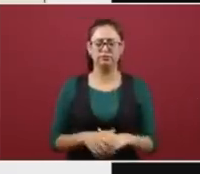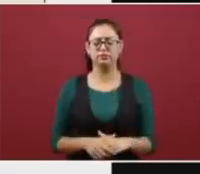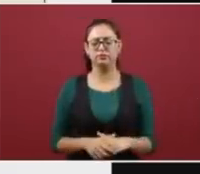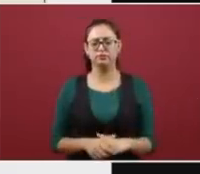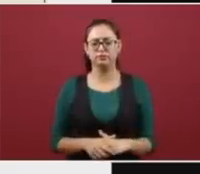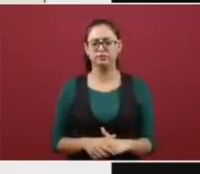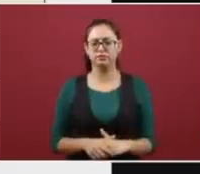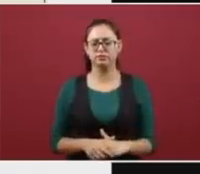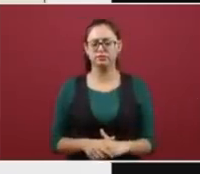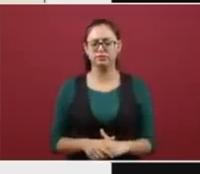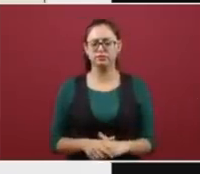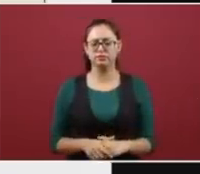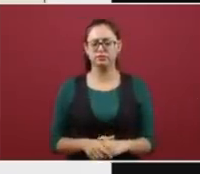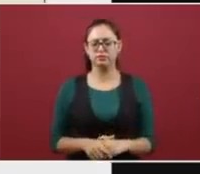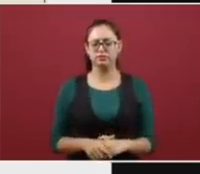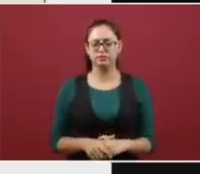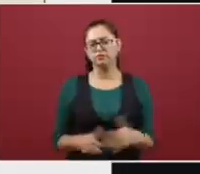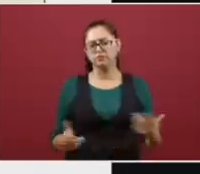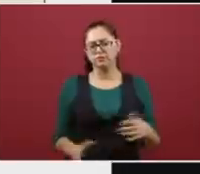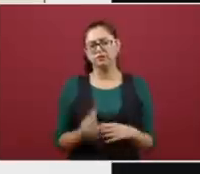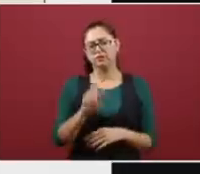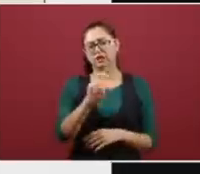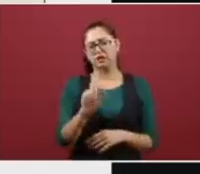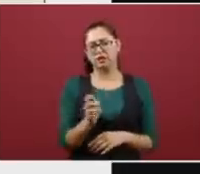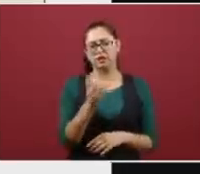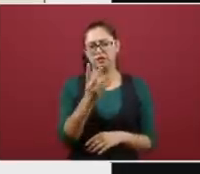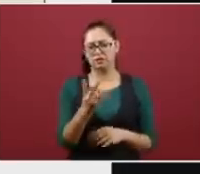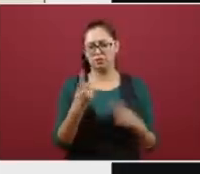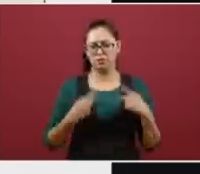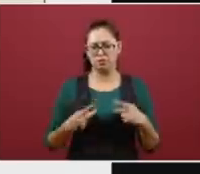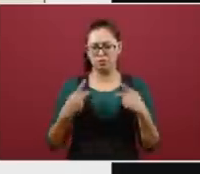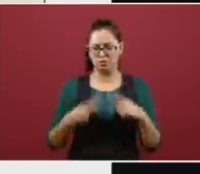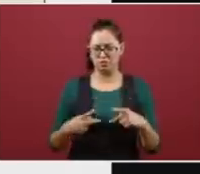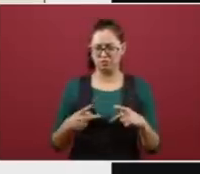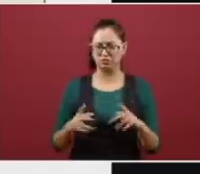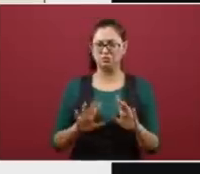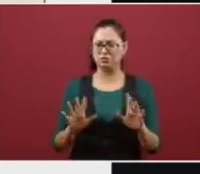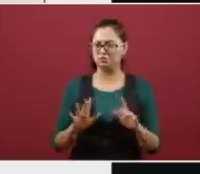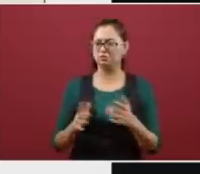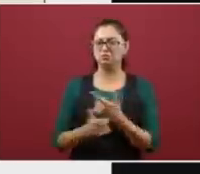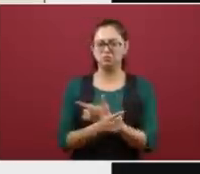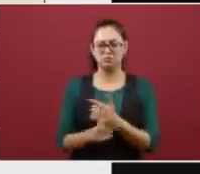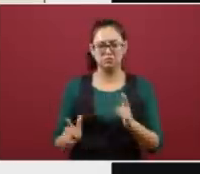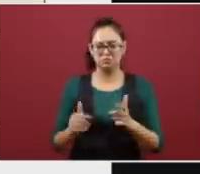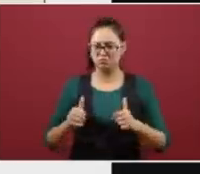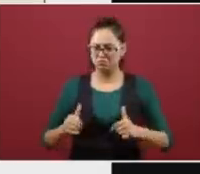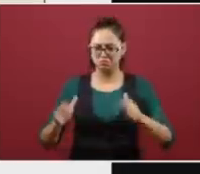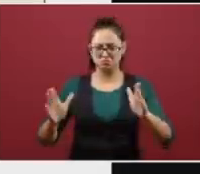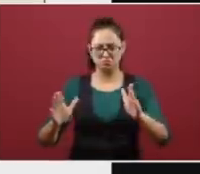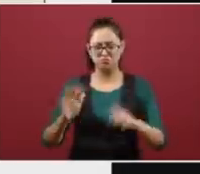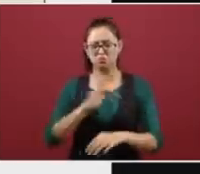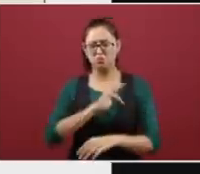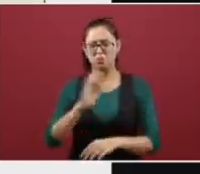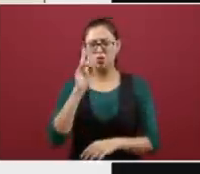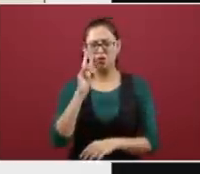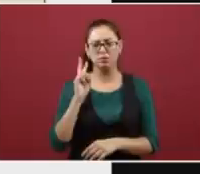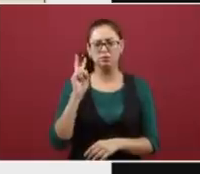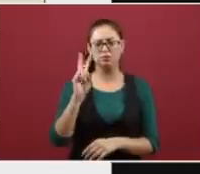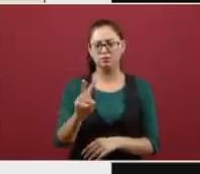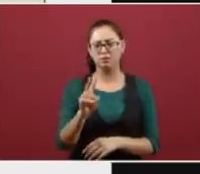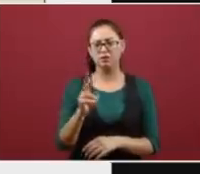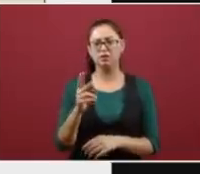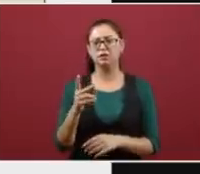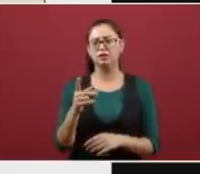aquí es lo que se encuentra son 34 personas liberadas ay ustedes pueden observar en la tabla de las